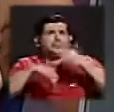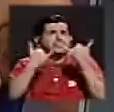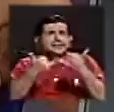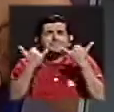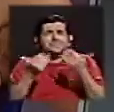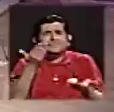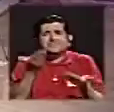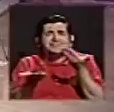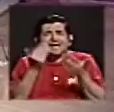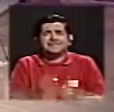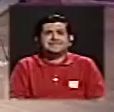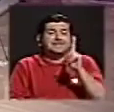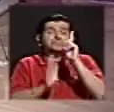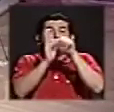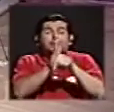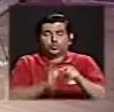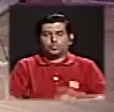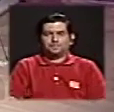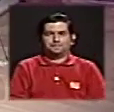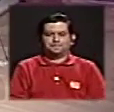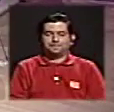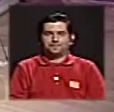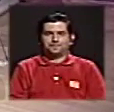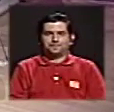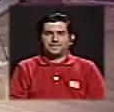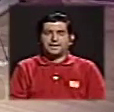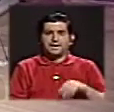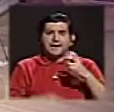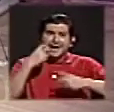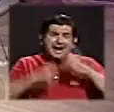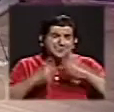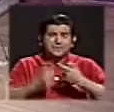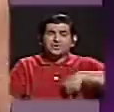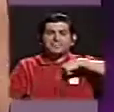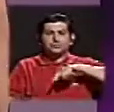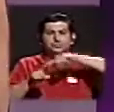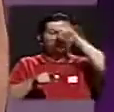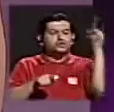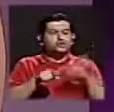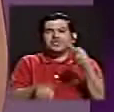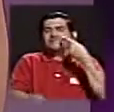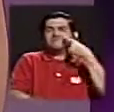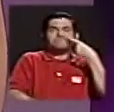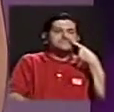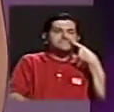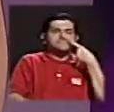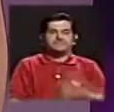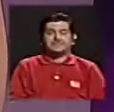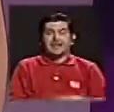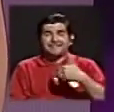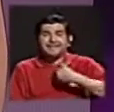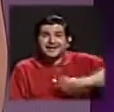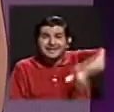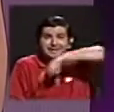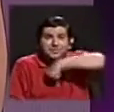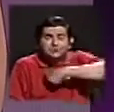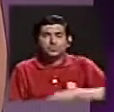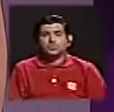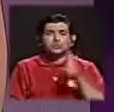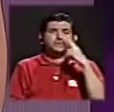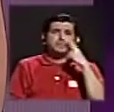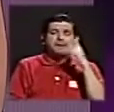ya, si acaso un minutito, ¿verdad? Sí, el problema es que estamos en un círculo vicioso. Entonces, si tenemos un